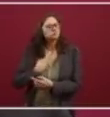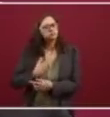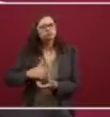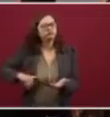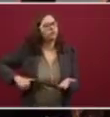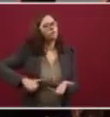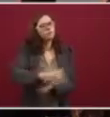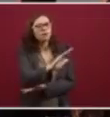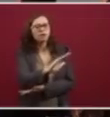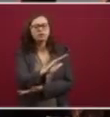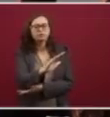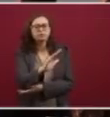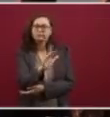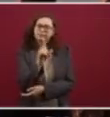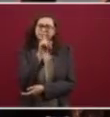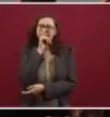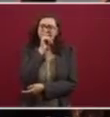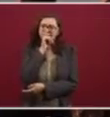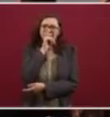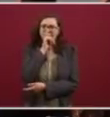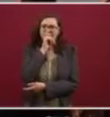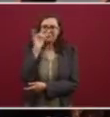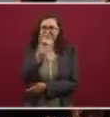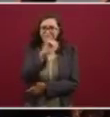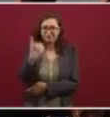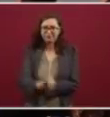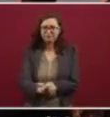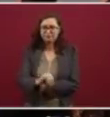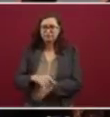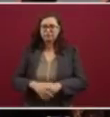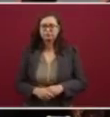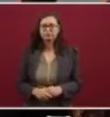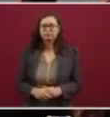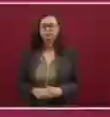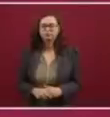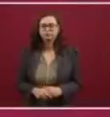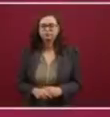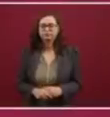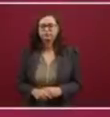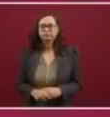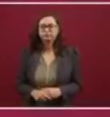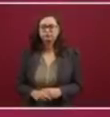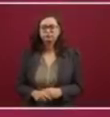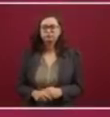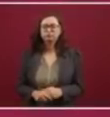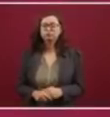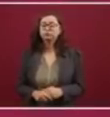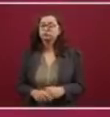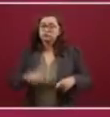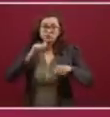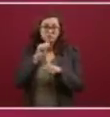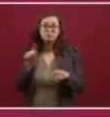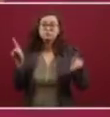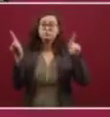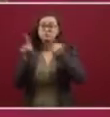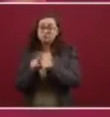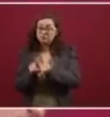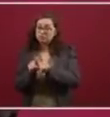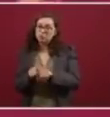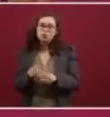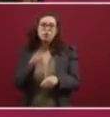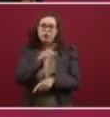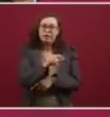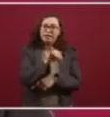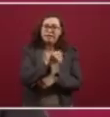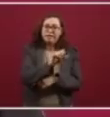trabajadores que tengan créditos con el Infonavit. Esto mismo aplica para, repito, el